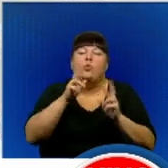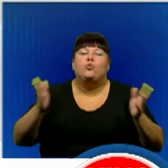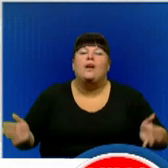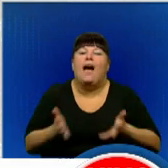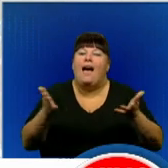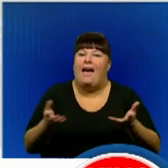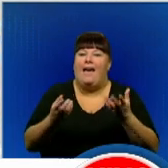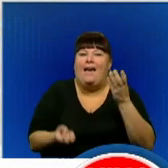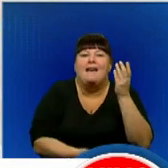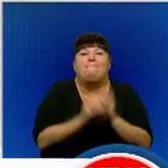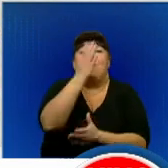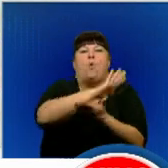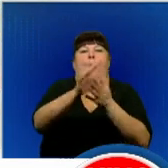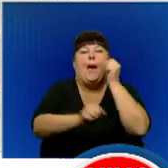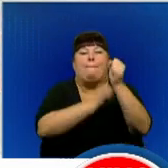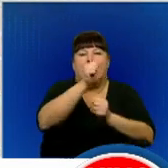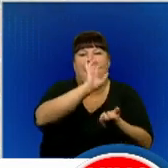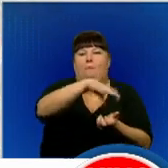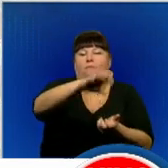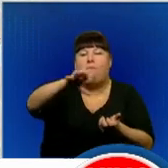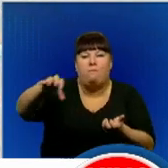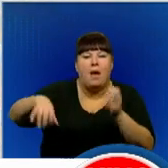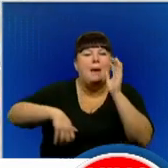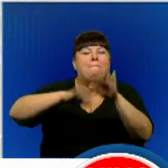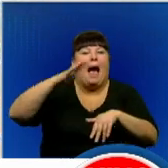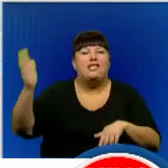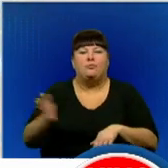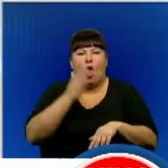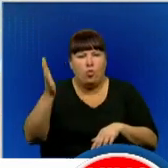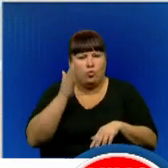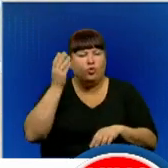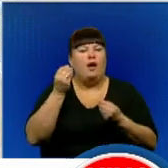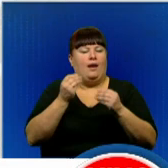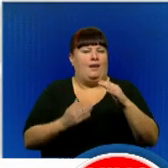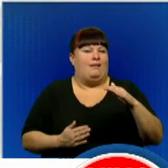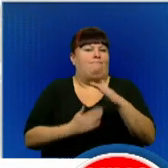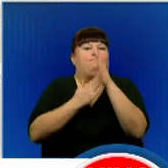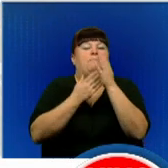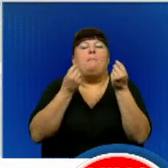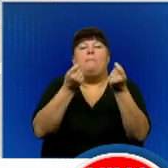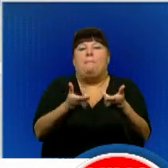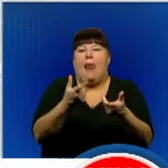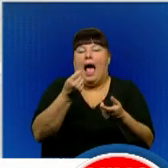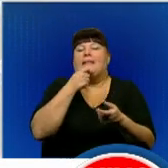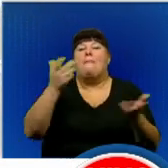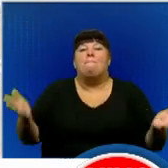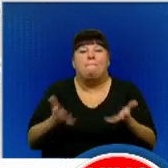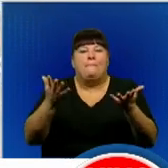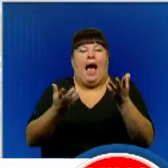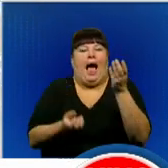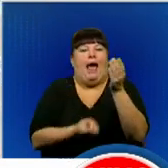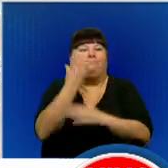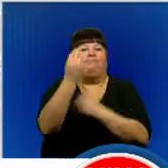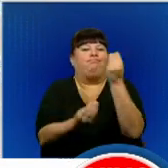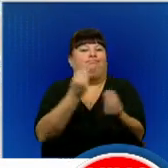la creación de nuevas empresas con mayor producción y sobre todo liberar recursos que estimulen la creación